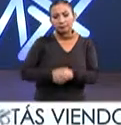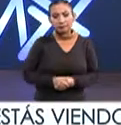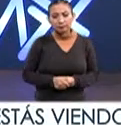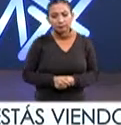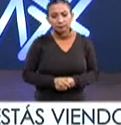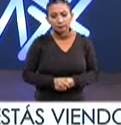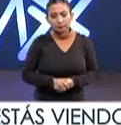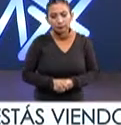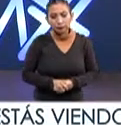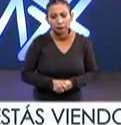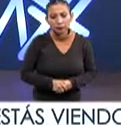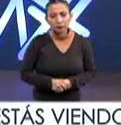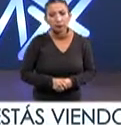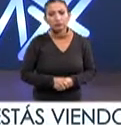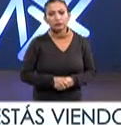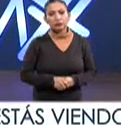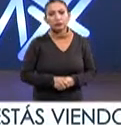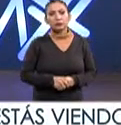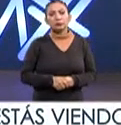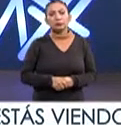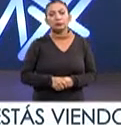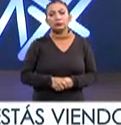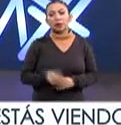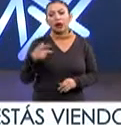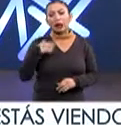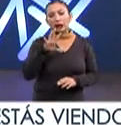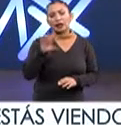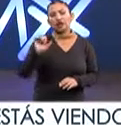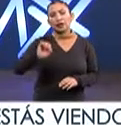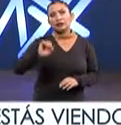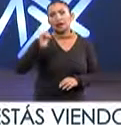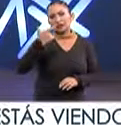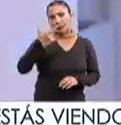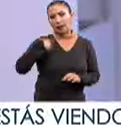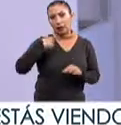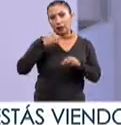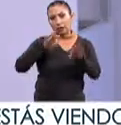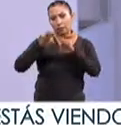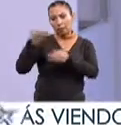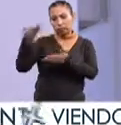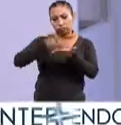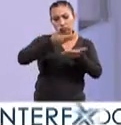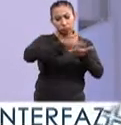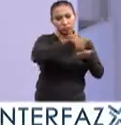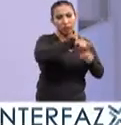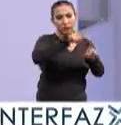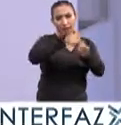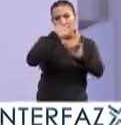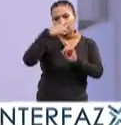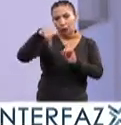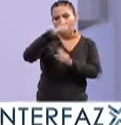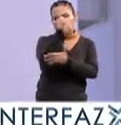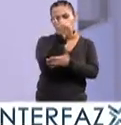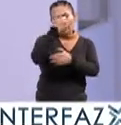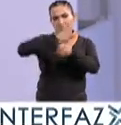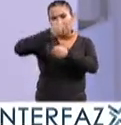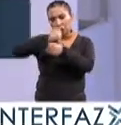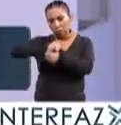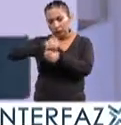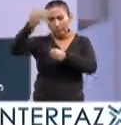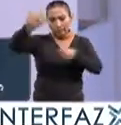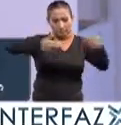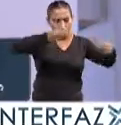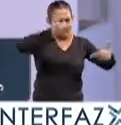Económica y recibimos 567 trabajos de diferentes escuelas desde preescolar, primaria y